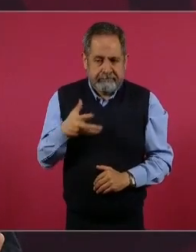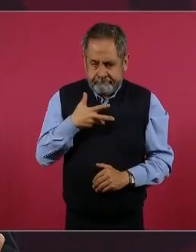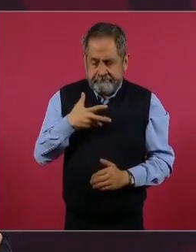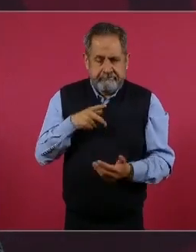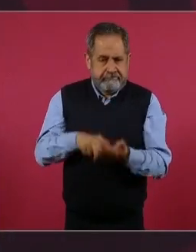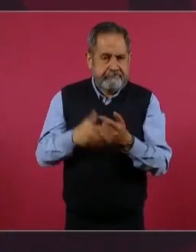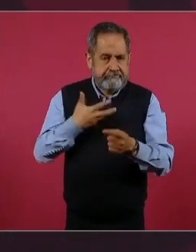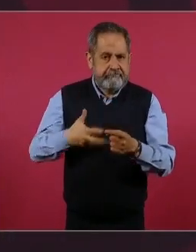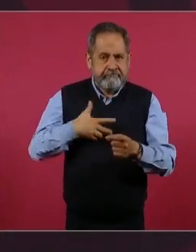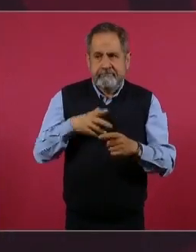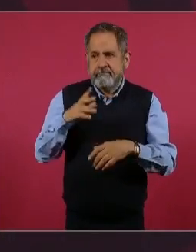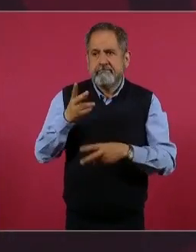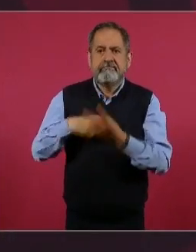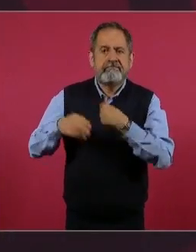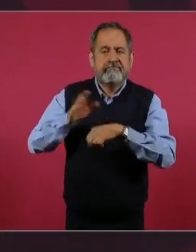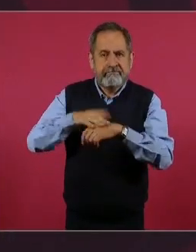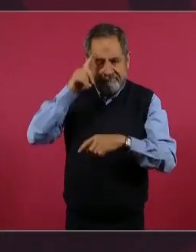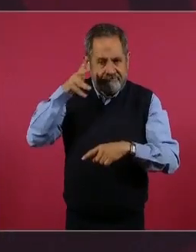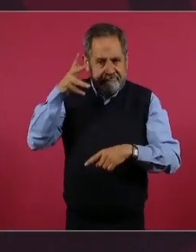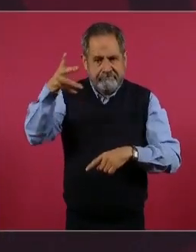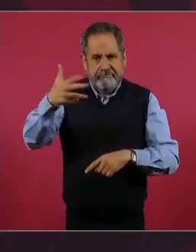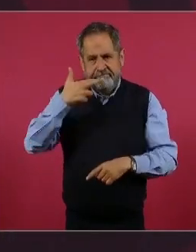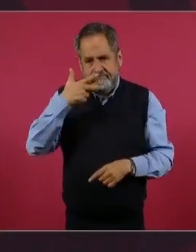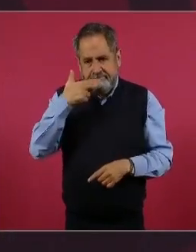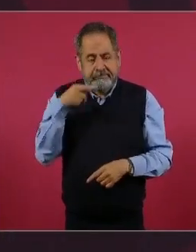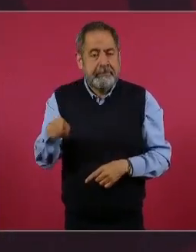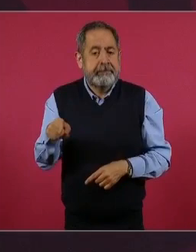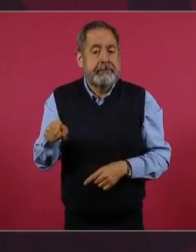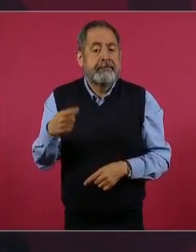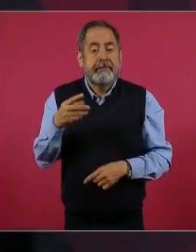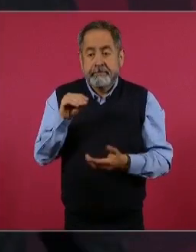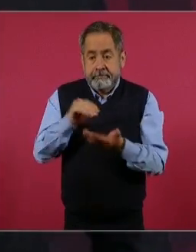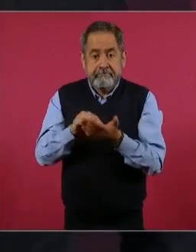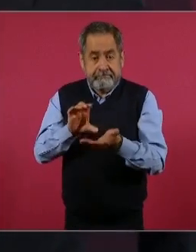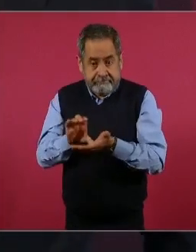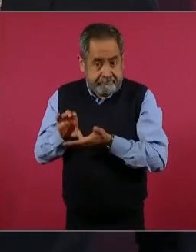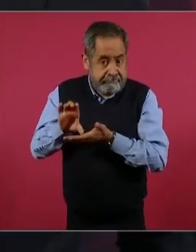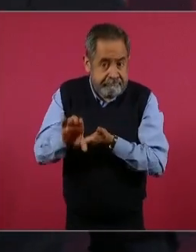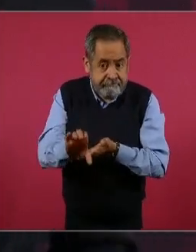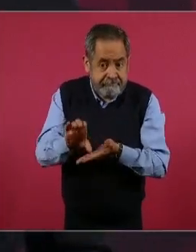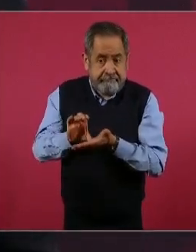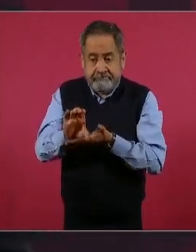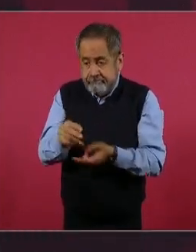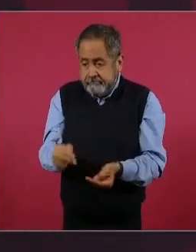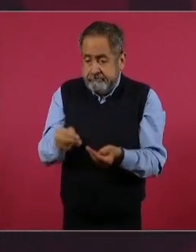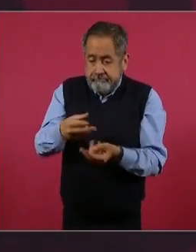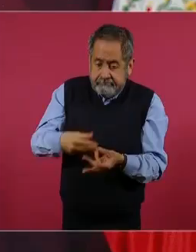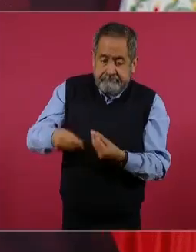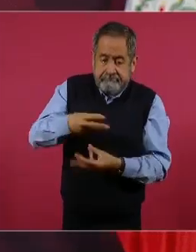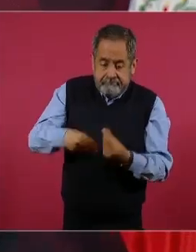tiene pues mucho futuro, pero además se va a seguir invirtiendo para